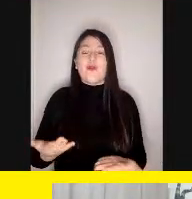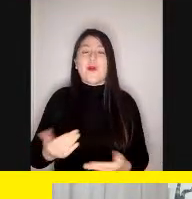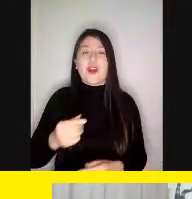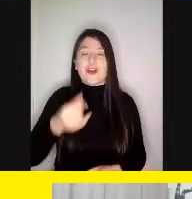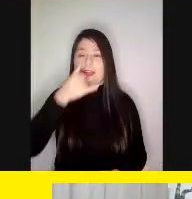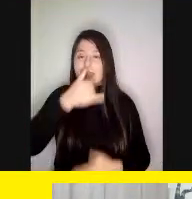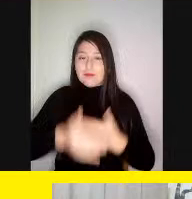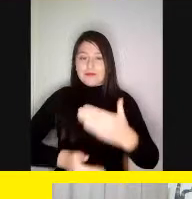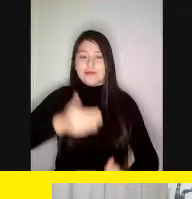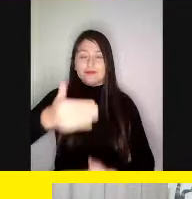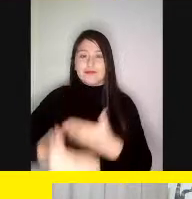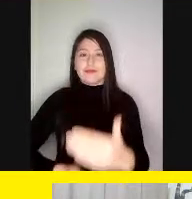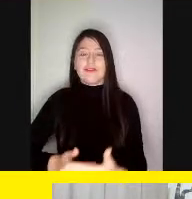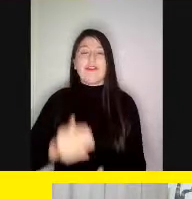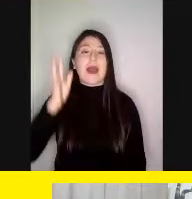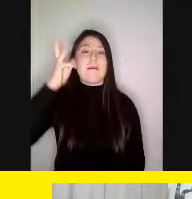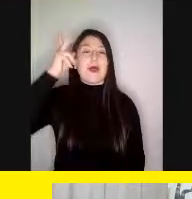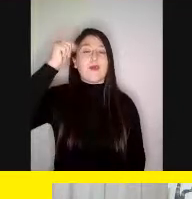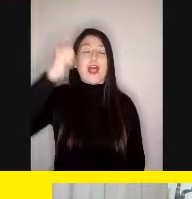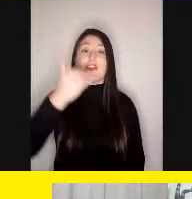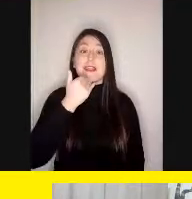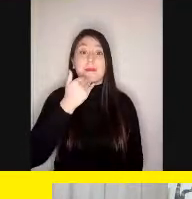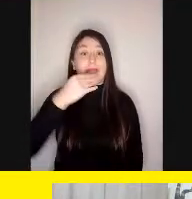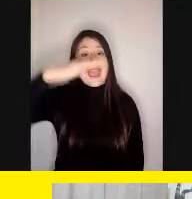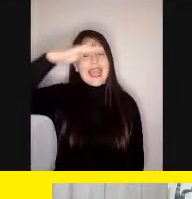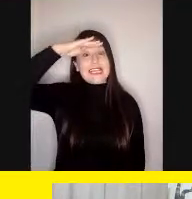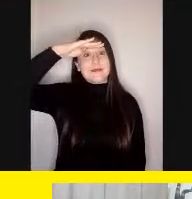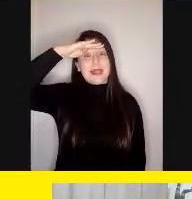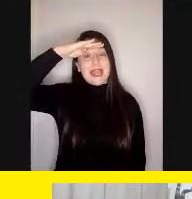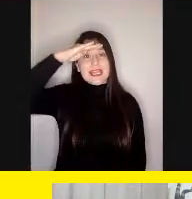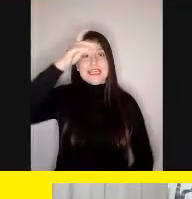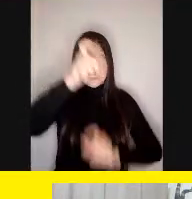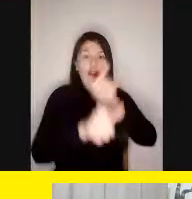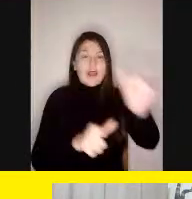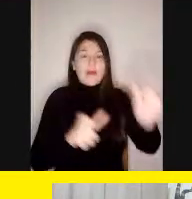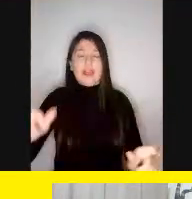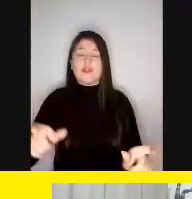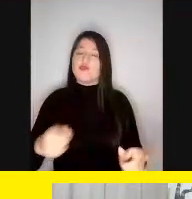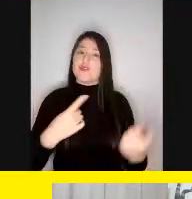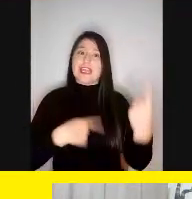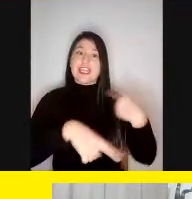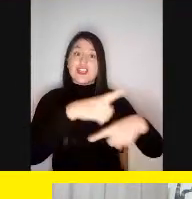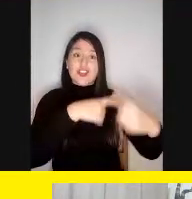las experiencias que uno va obteniendo con los pacientes, las historias de vida que uno va